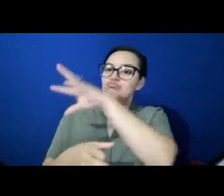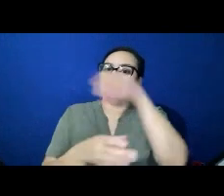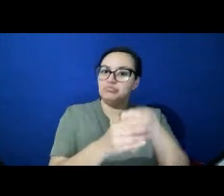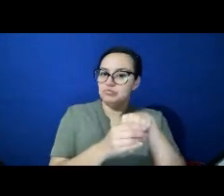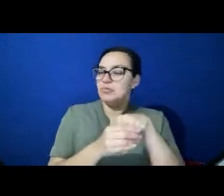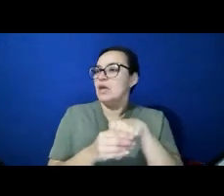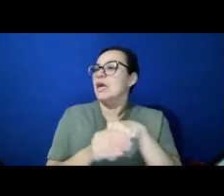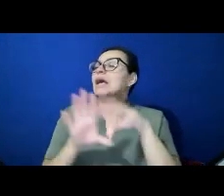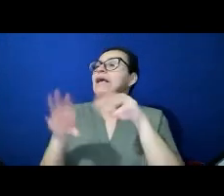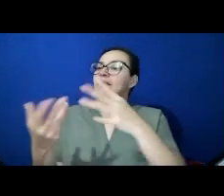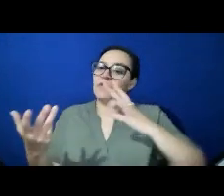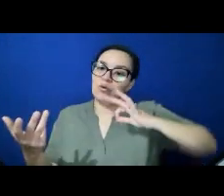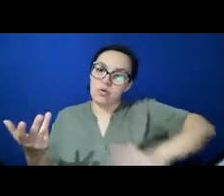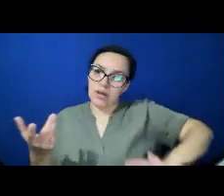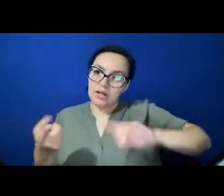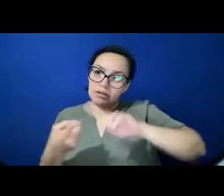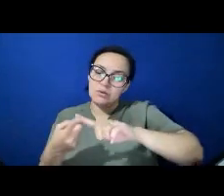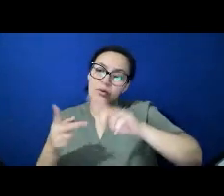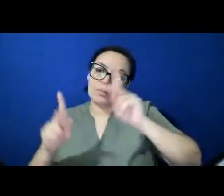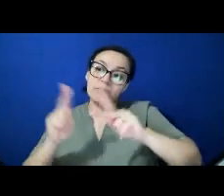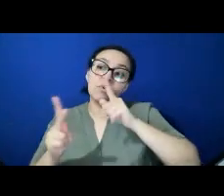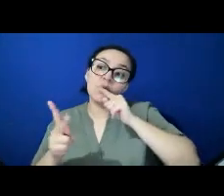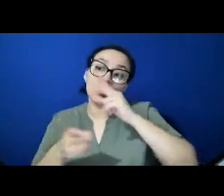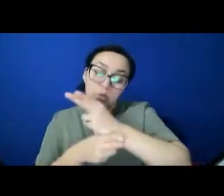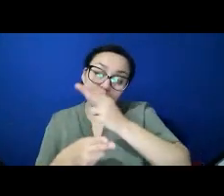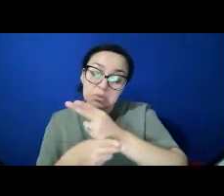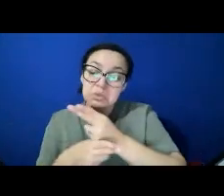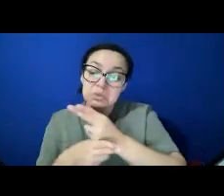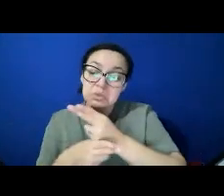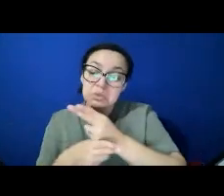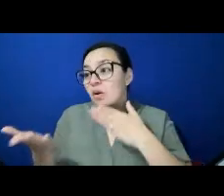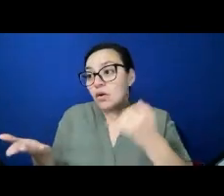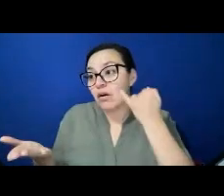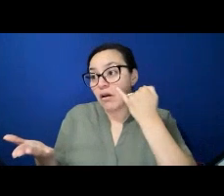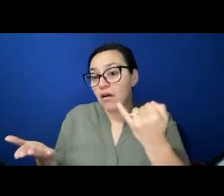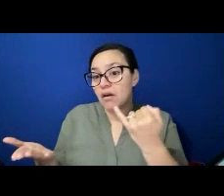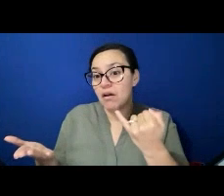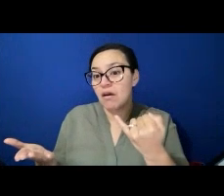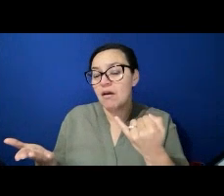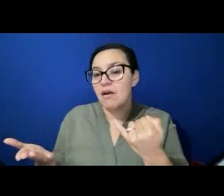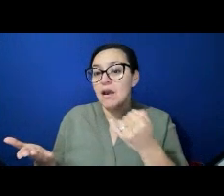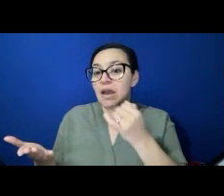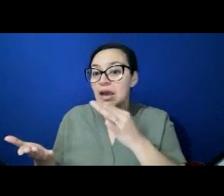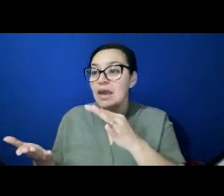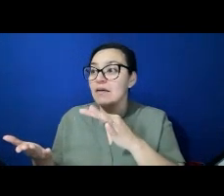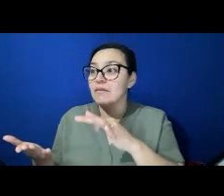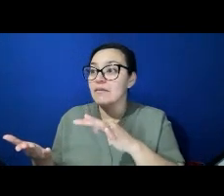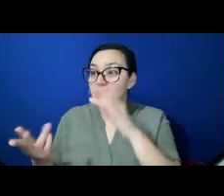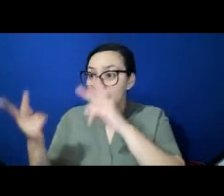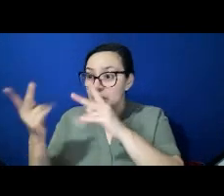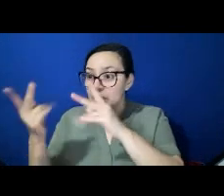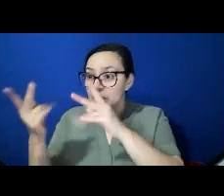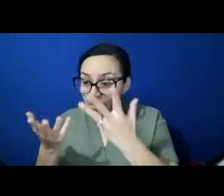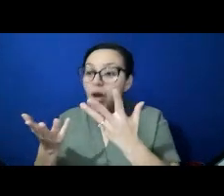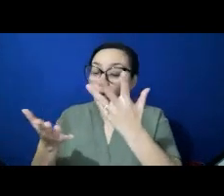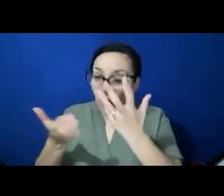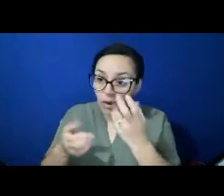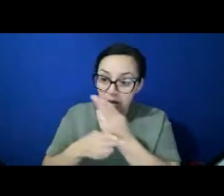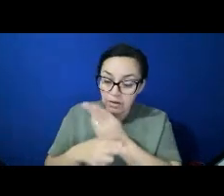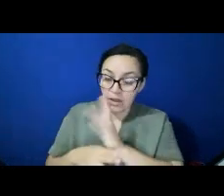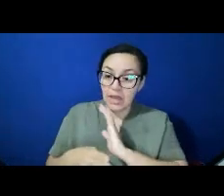dar crédito a sus usuarios, pero creo que eso sería un buen resultado si escuchamos de